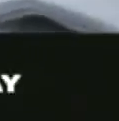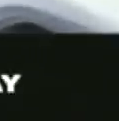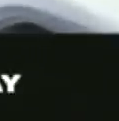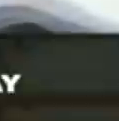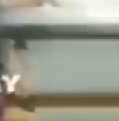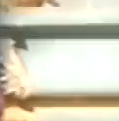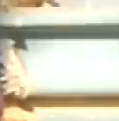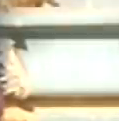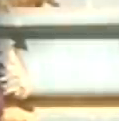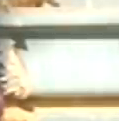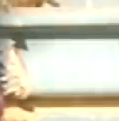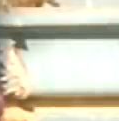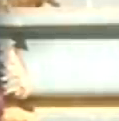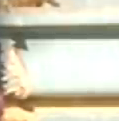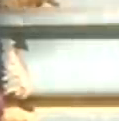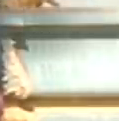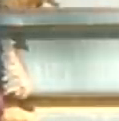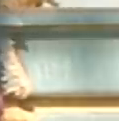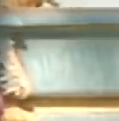Paraguay.